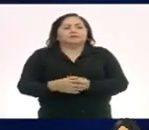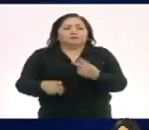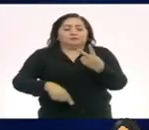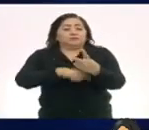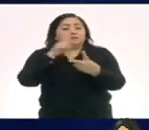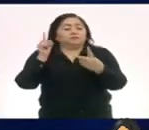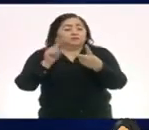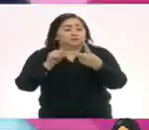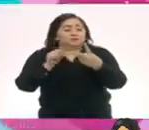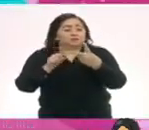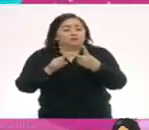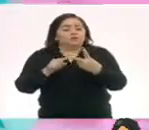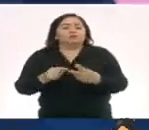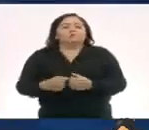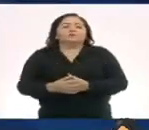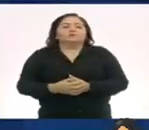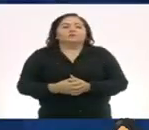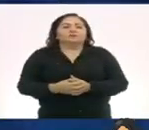número 2.